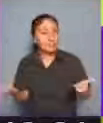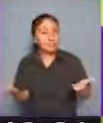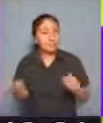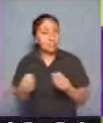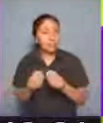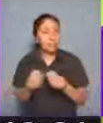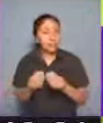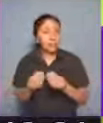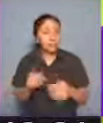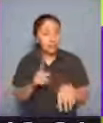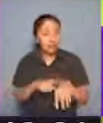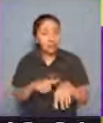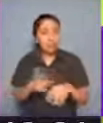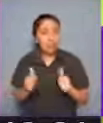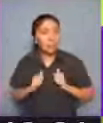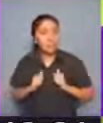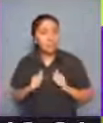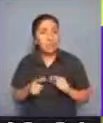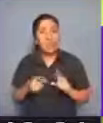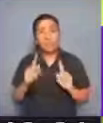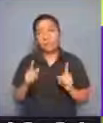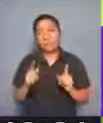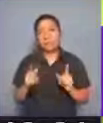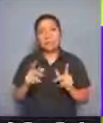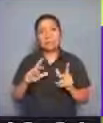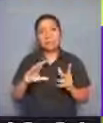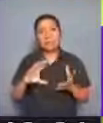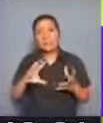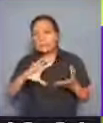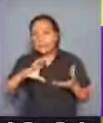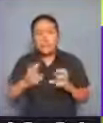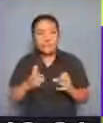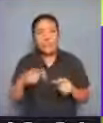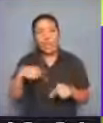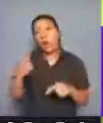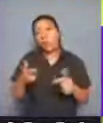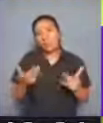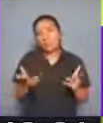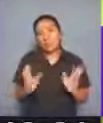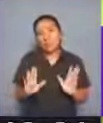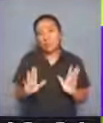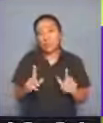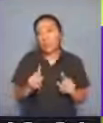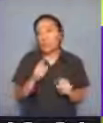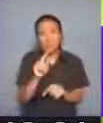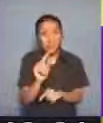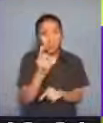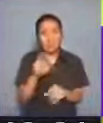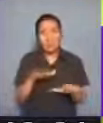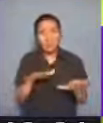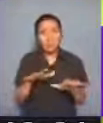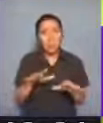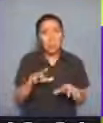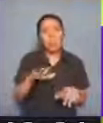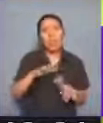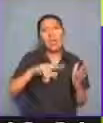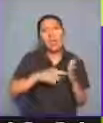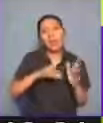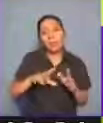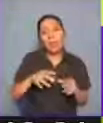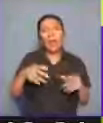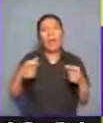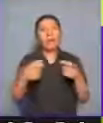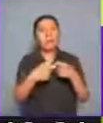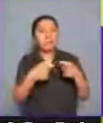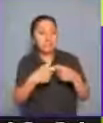muchísimo y esto también afecta a otros rubros no porque no es el mismo movimiento en Sí en la ciudad Es más hasta los negocios de indumentaria de las